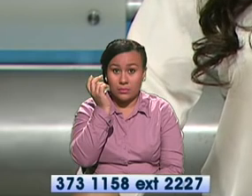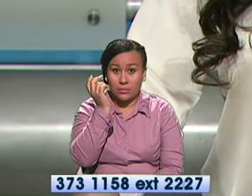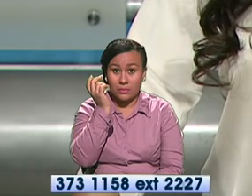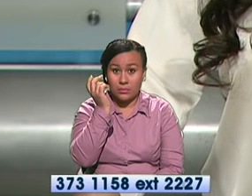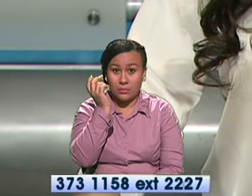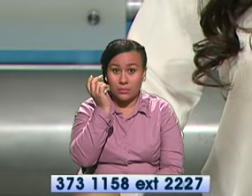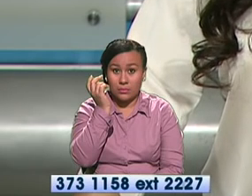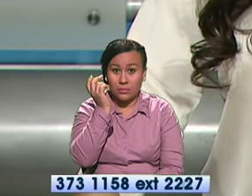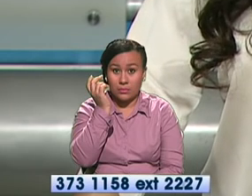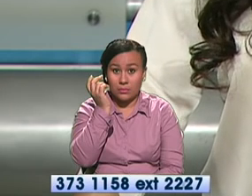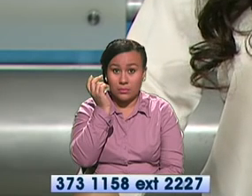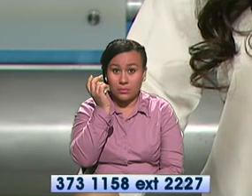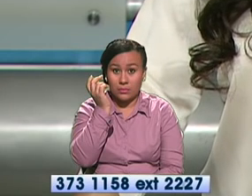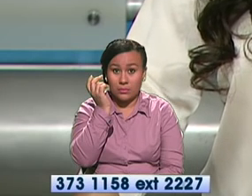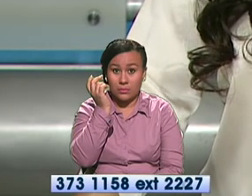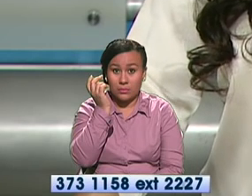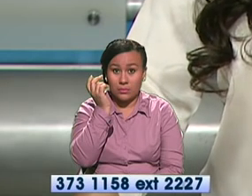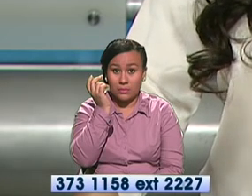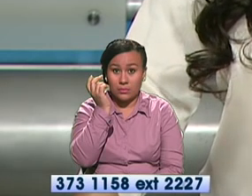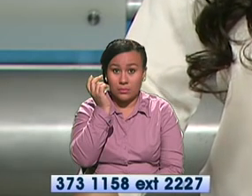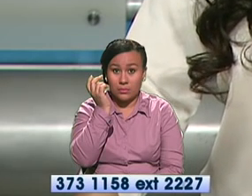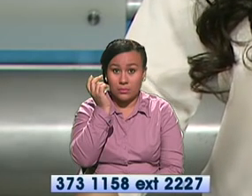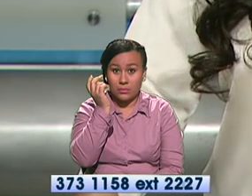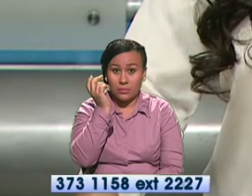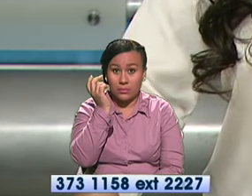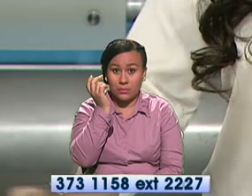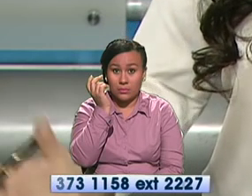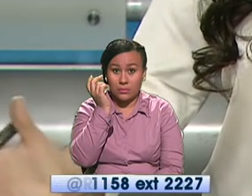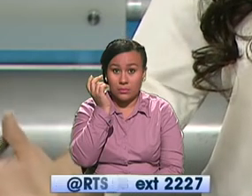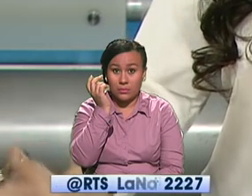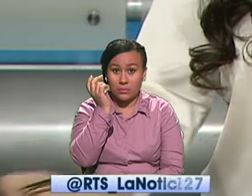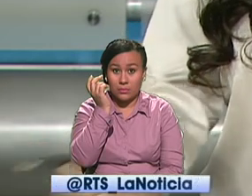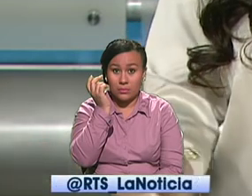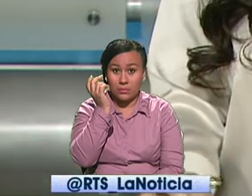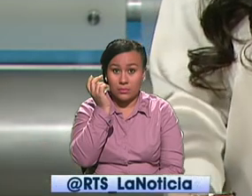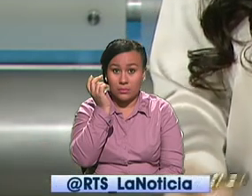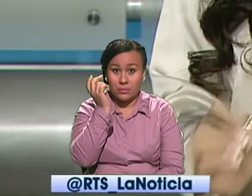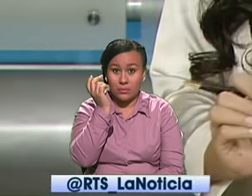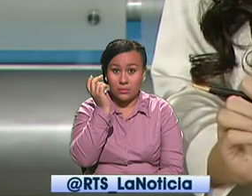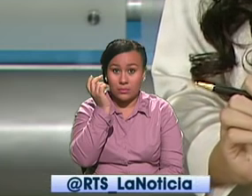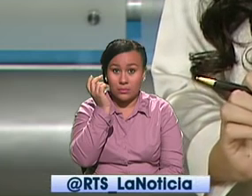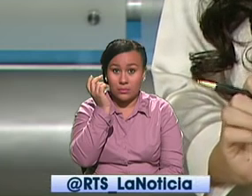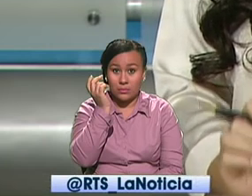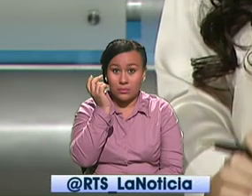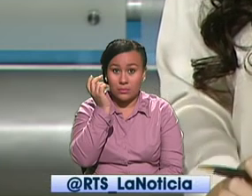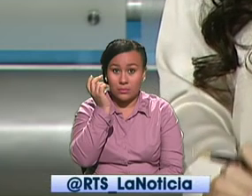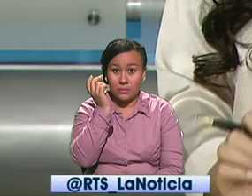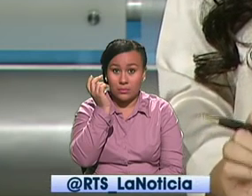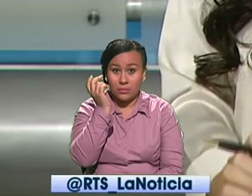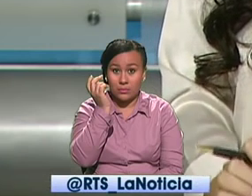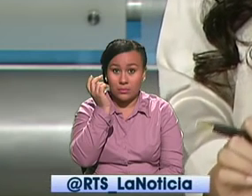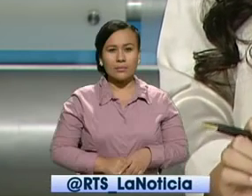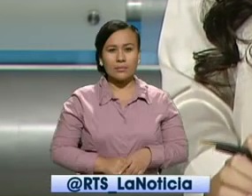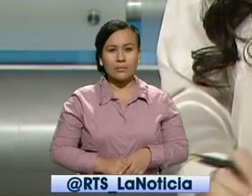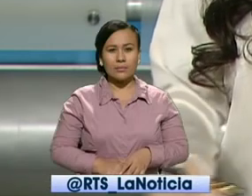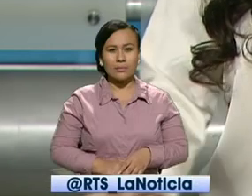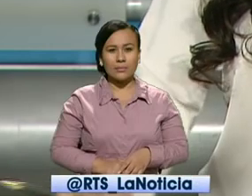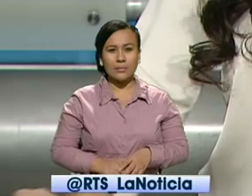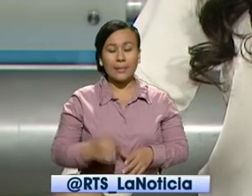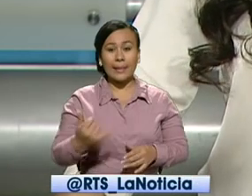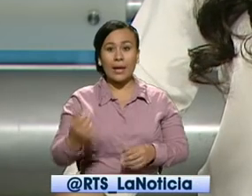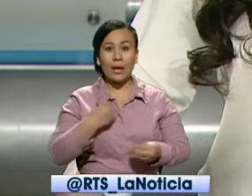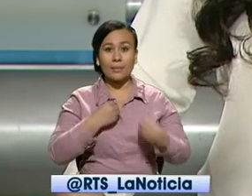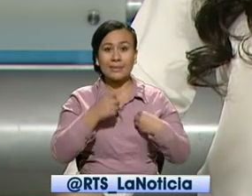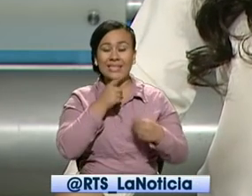centro de la ciudad de Ambato, capital de la provincia de Tungurahua. Los manifestantes exigieron mayor seguridad y la máxima pena para